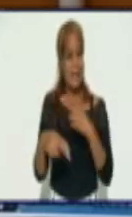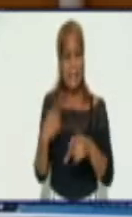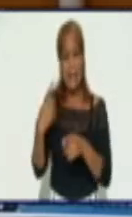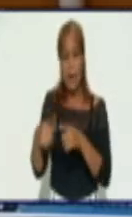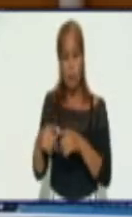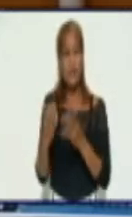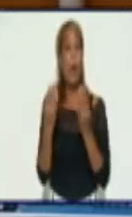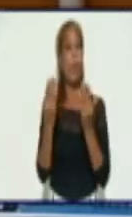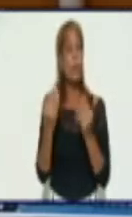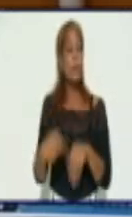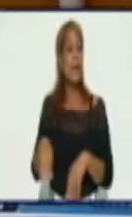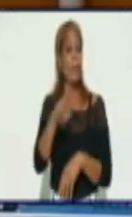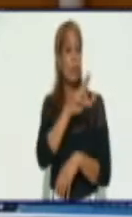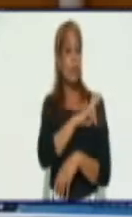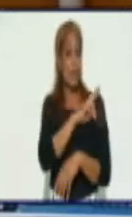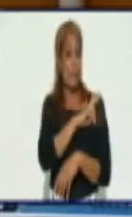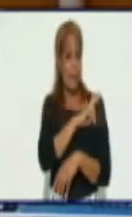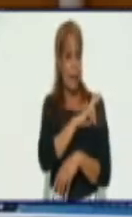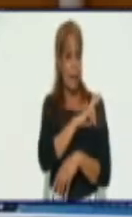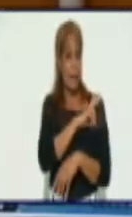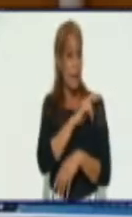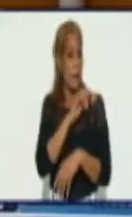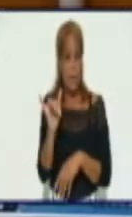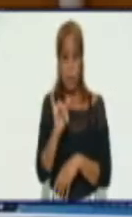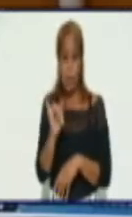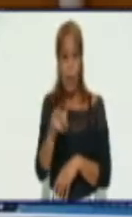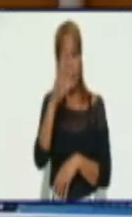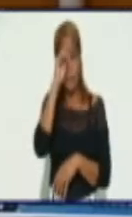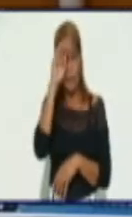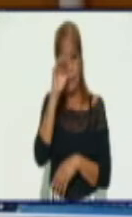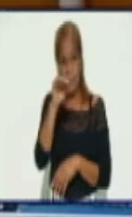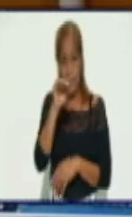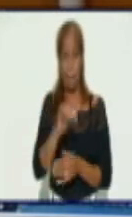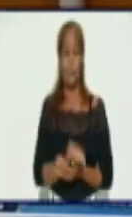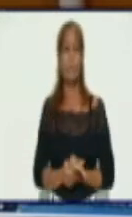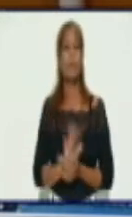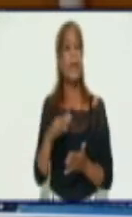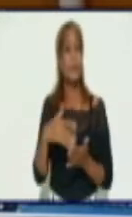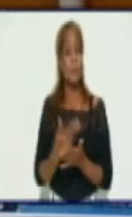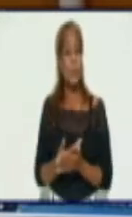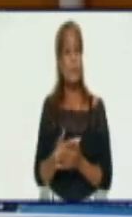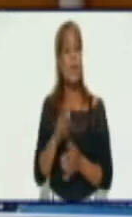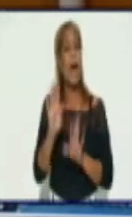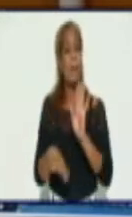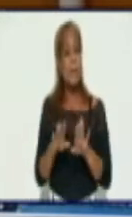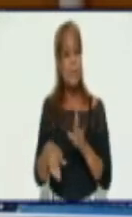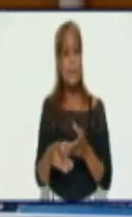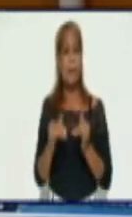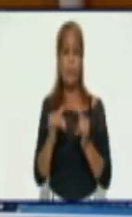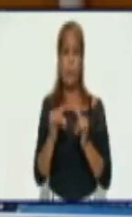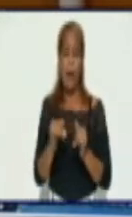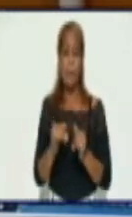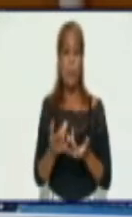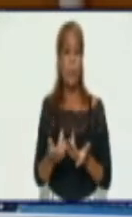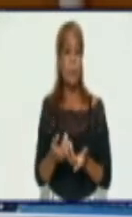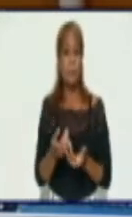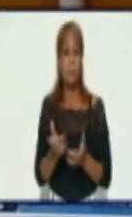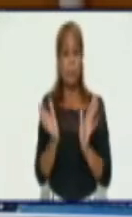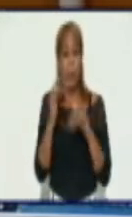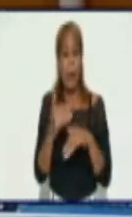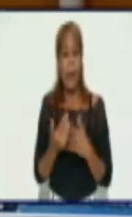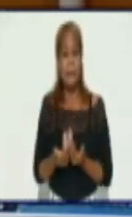ingresado para nos cuenta cómo se ha ido complejizando a tal nivel porque no es sostenible hay que seleccionar